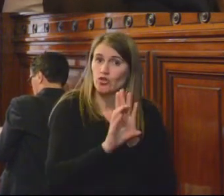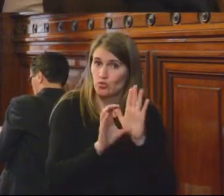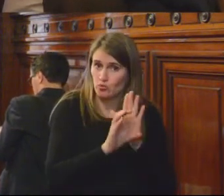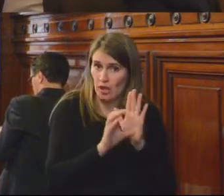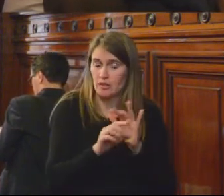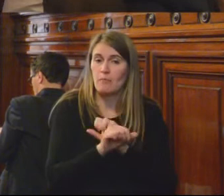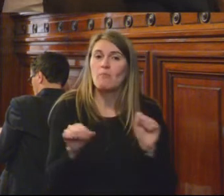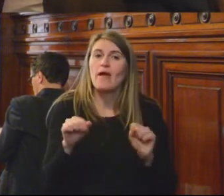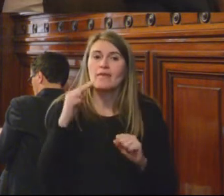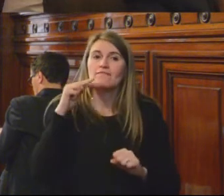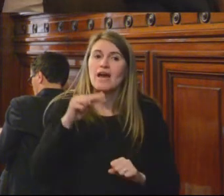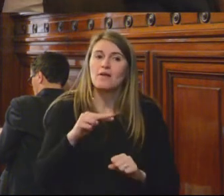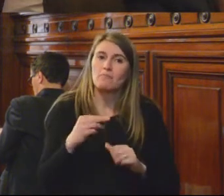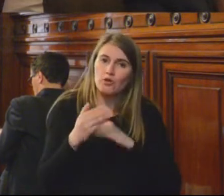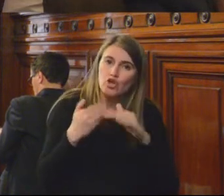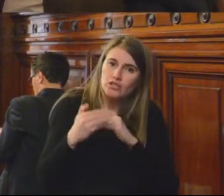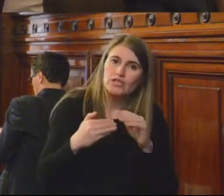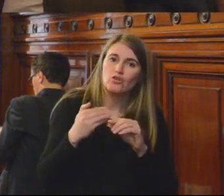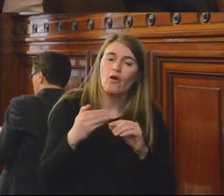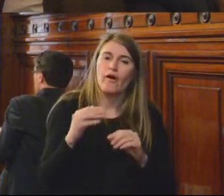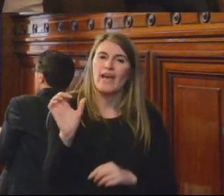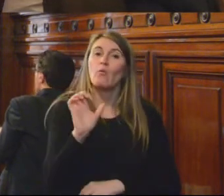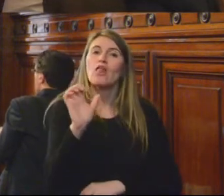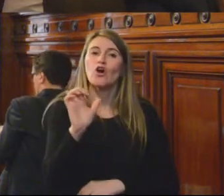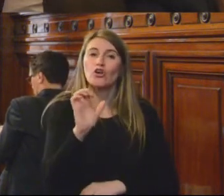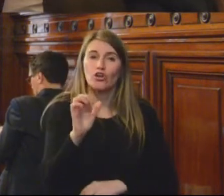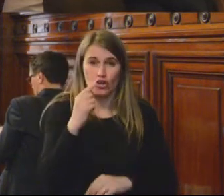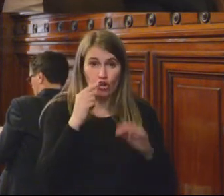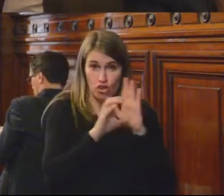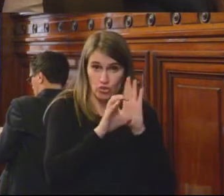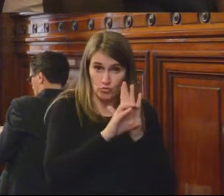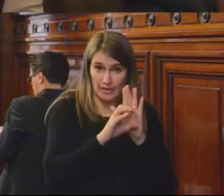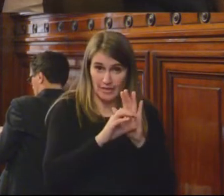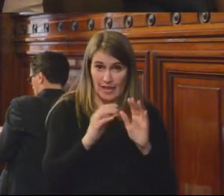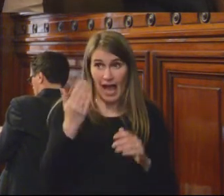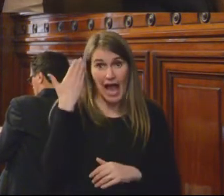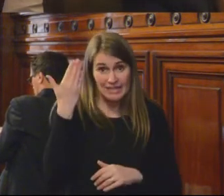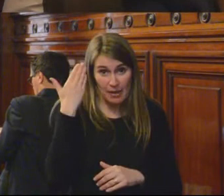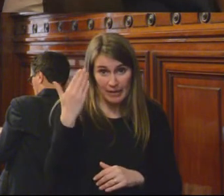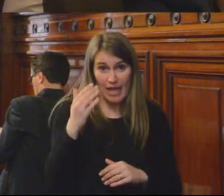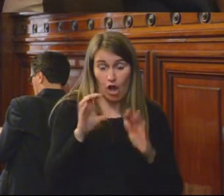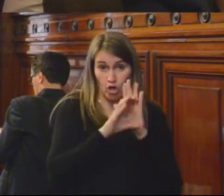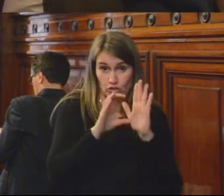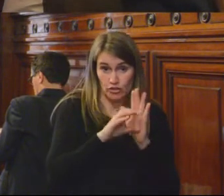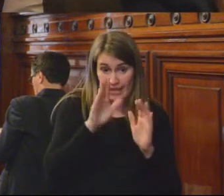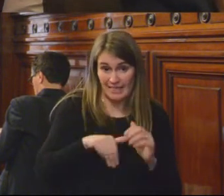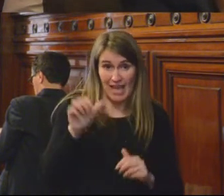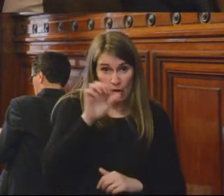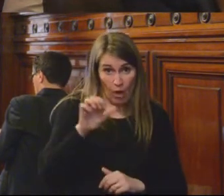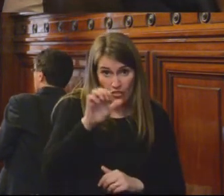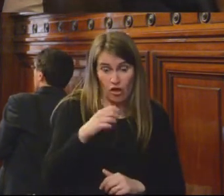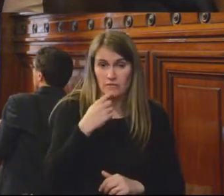por ejemplo, el proceso constituyente de Ecuador, donde la Asamblea Nacional Constituyente de Ecuador asumió la potestad de dictar